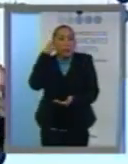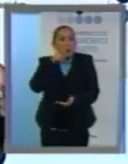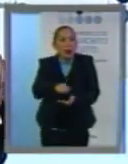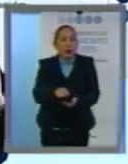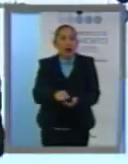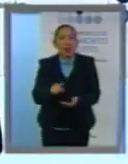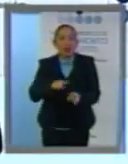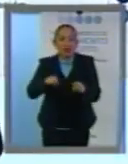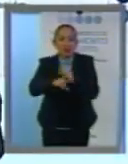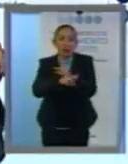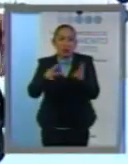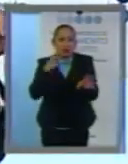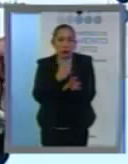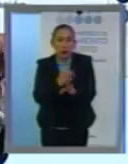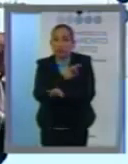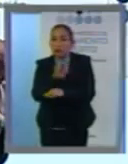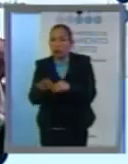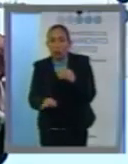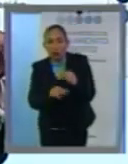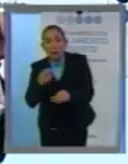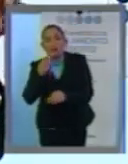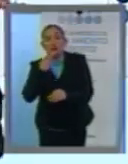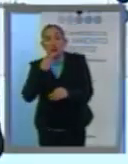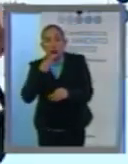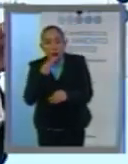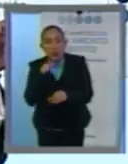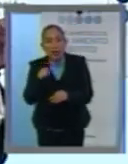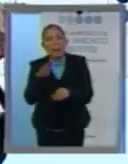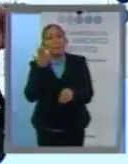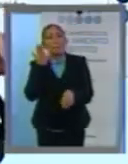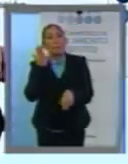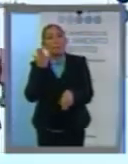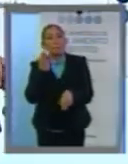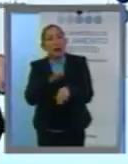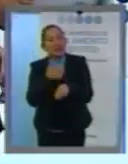diferentes objetos. Todos debemos de hacer uso lo